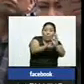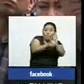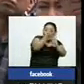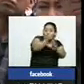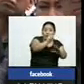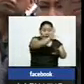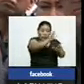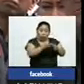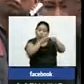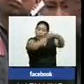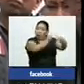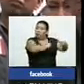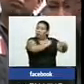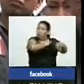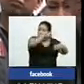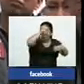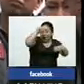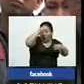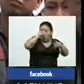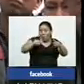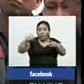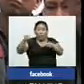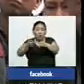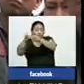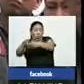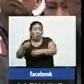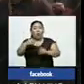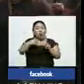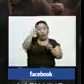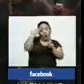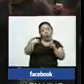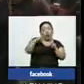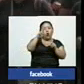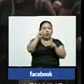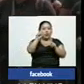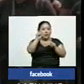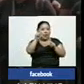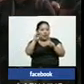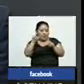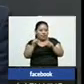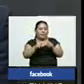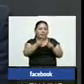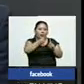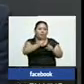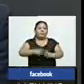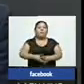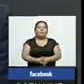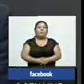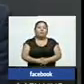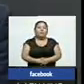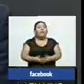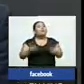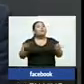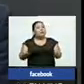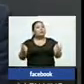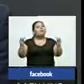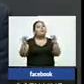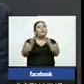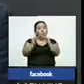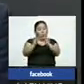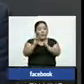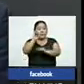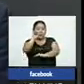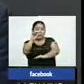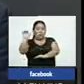parte de la responsabilidad de la Guardia Nacional. Rosalba Ruiz, Associated Press. Y también les contamos que en